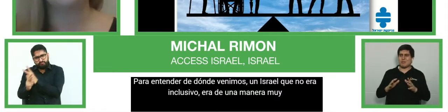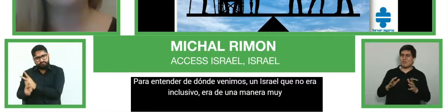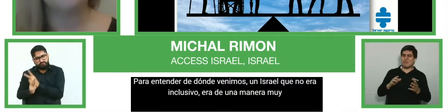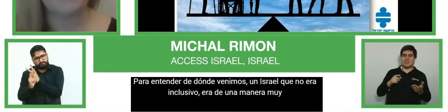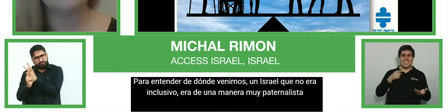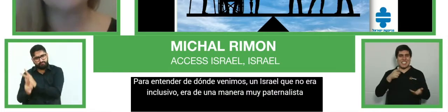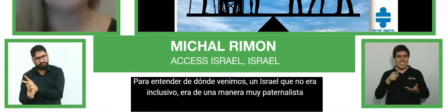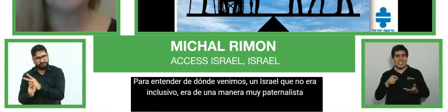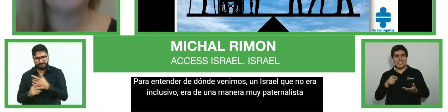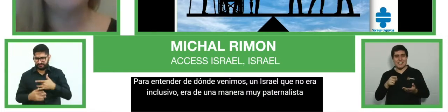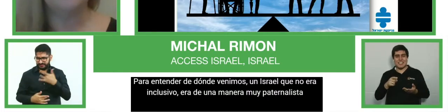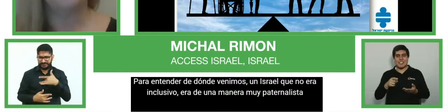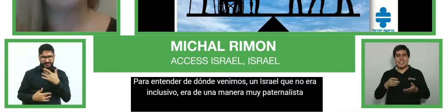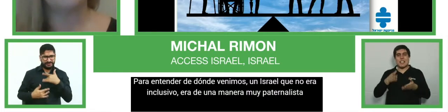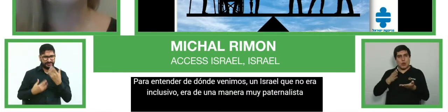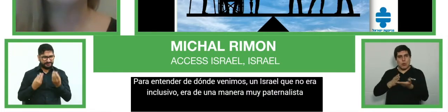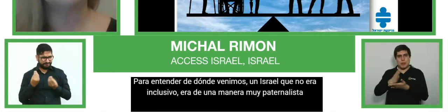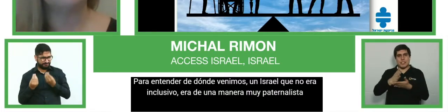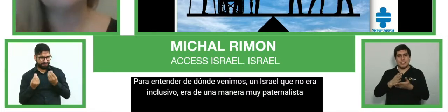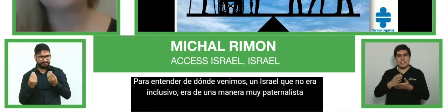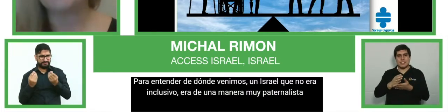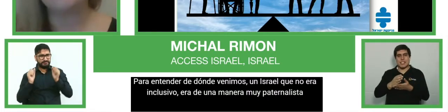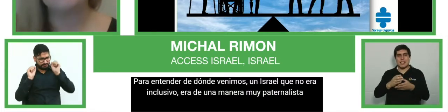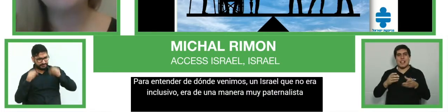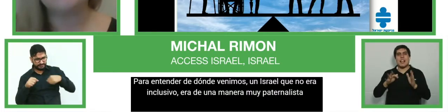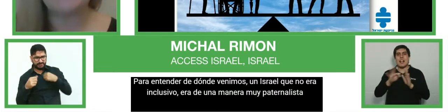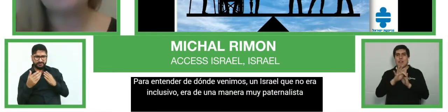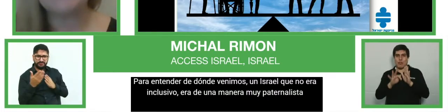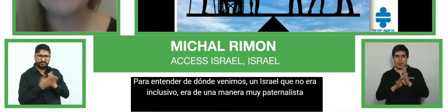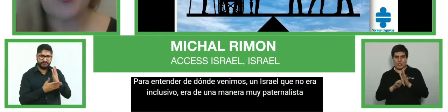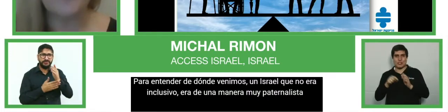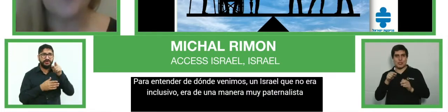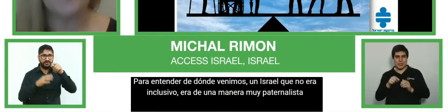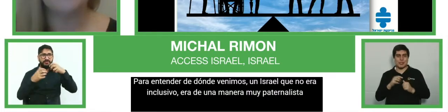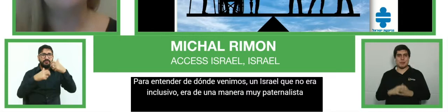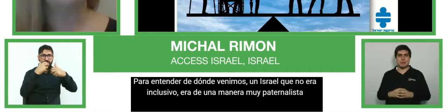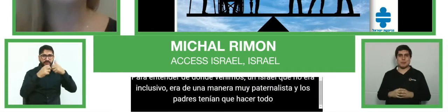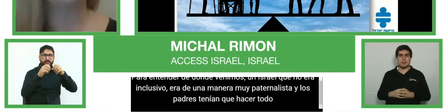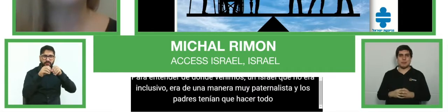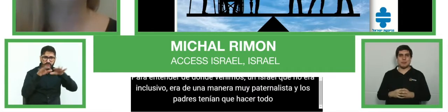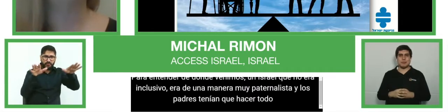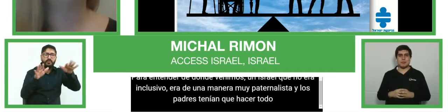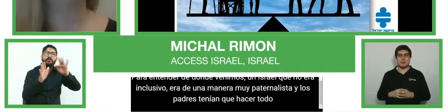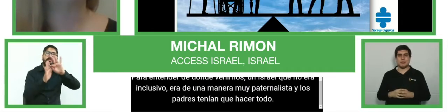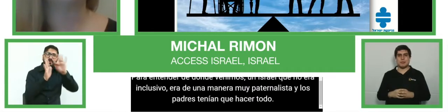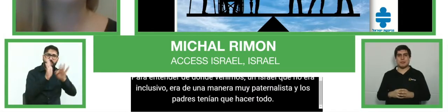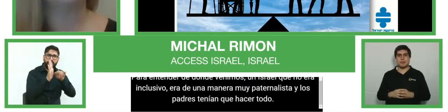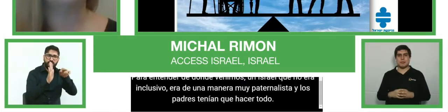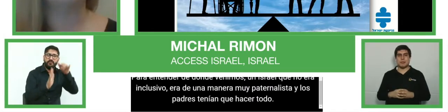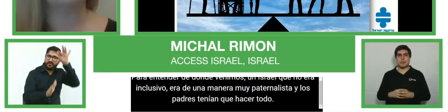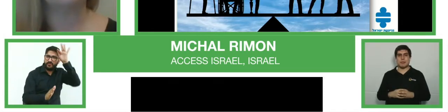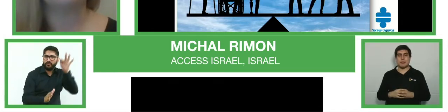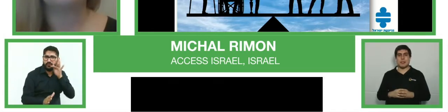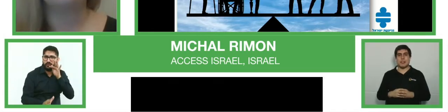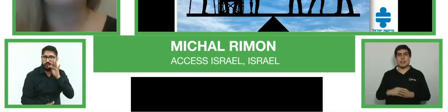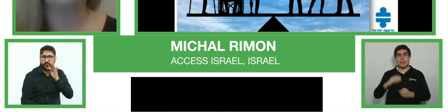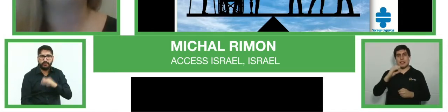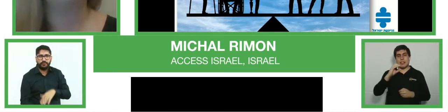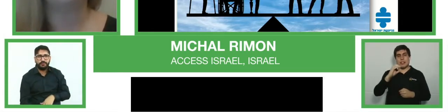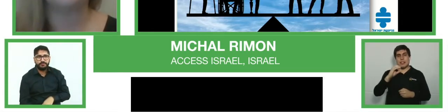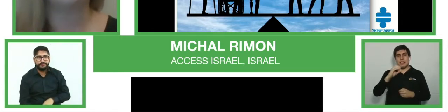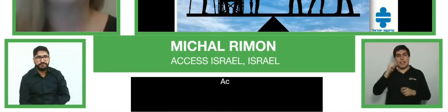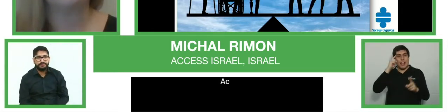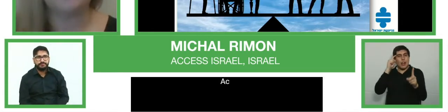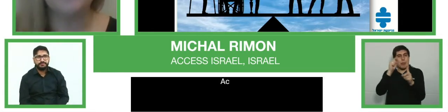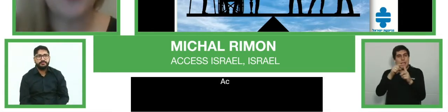fue establecida y fundada Access Israel, y el Accessibility es el nombre, accesibilidad es el nombre, pero